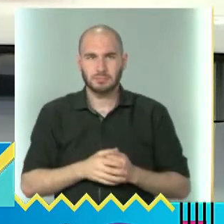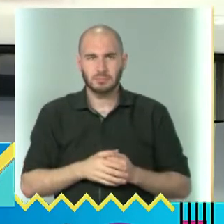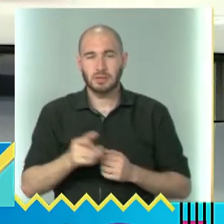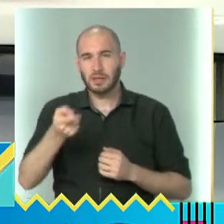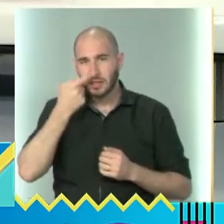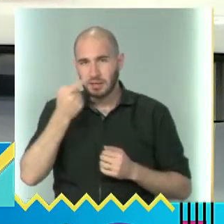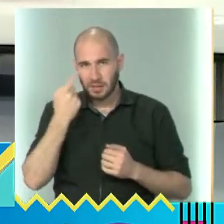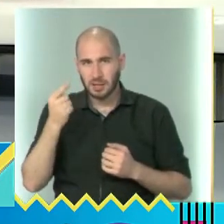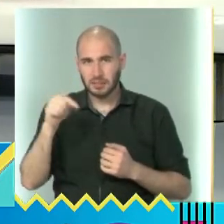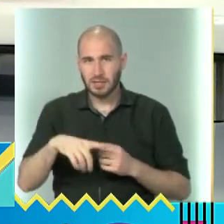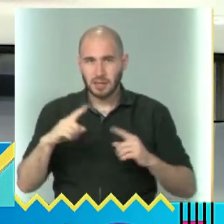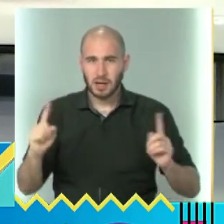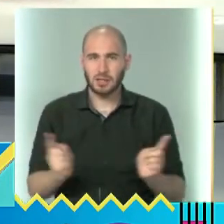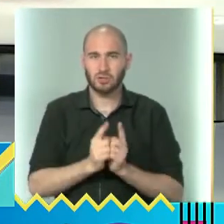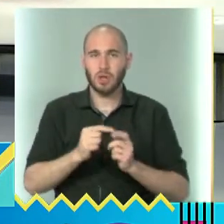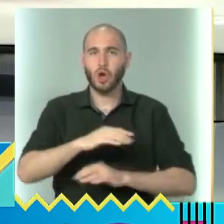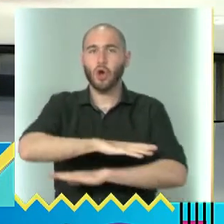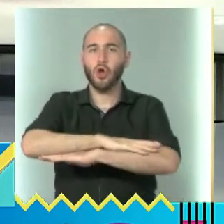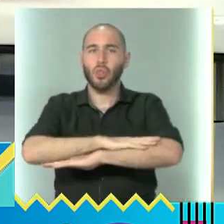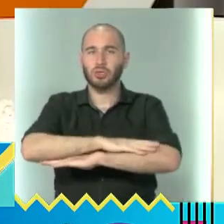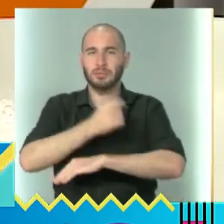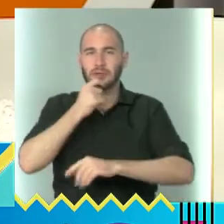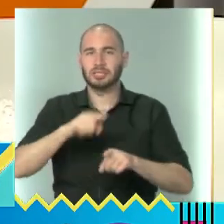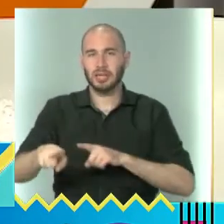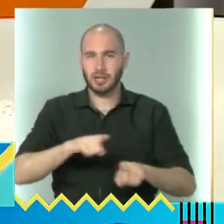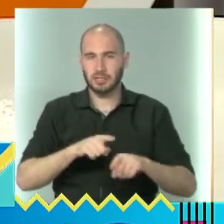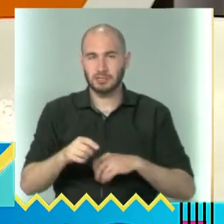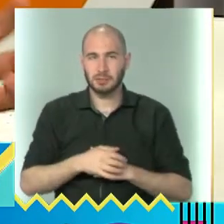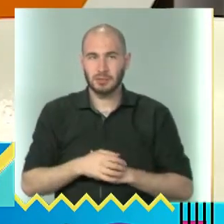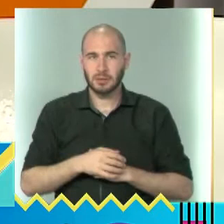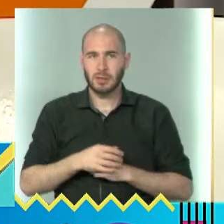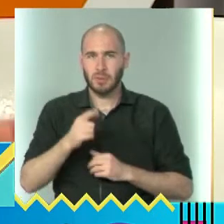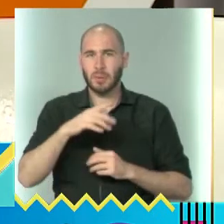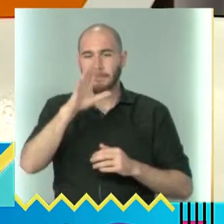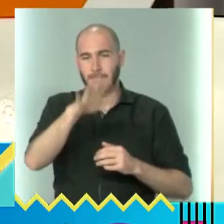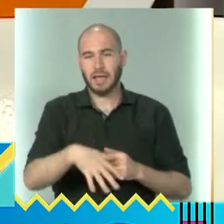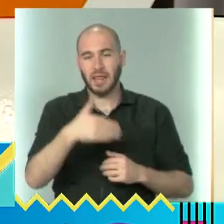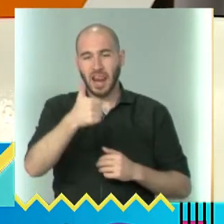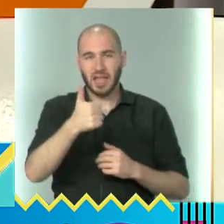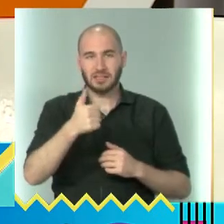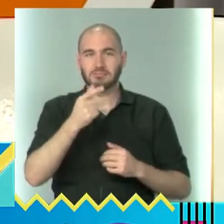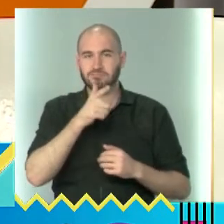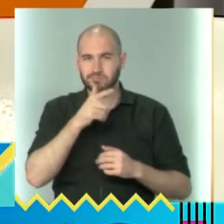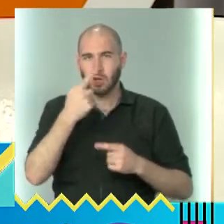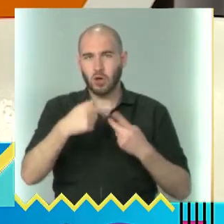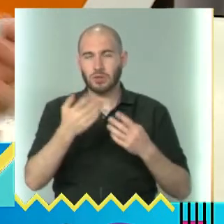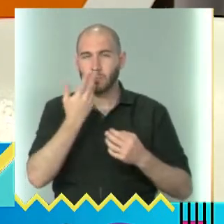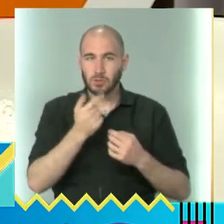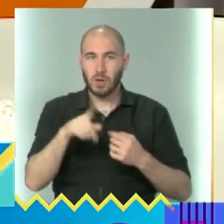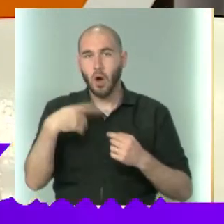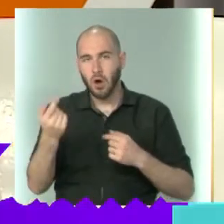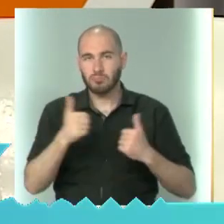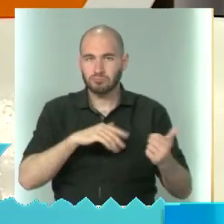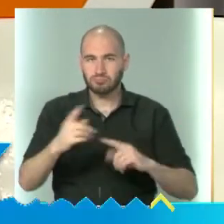Los intereses, claro. Se pueden resumir un poco la conducta que uno tiene en internet. Si uno le puso like a una página es porque le gustan determinadas cosas, si le puso a